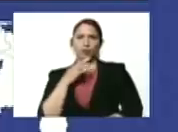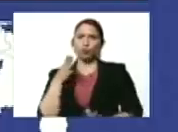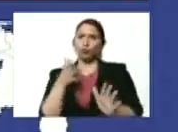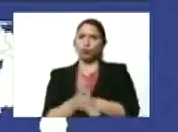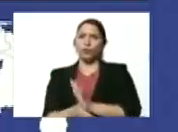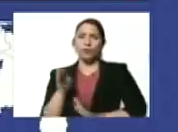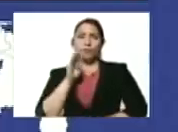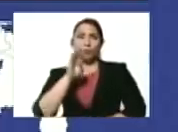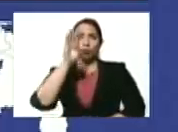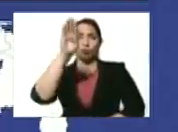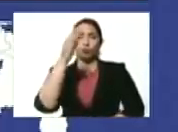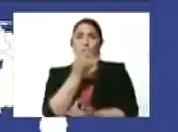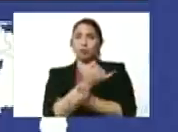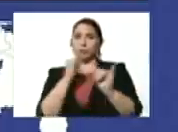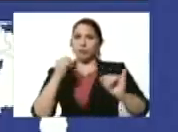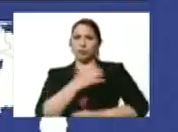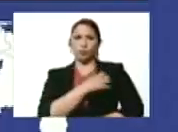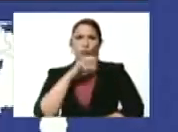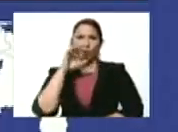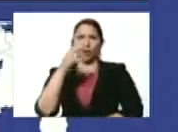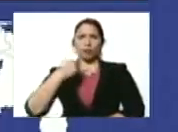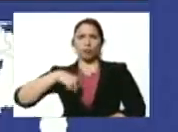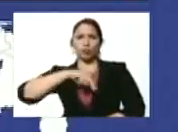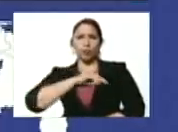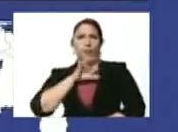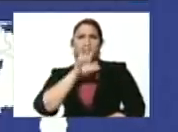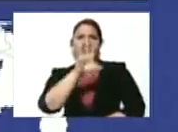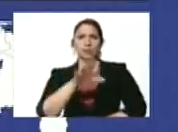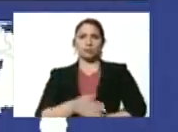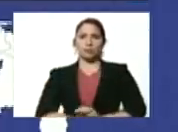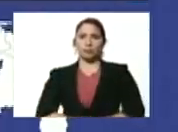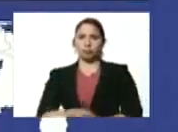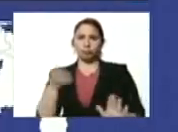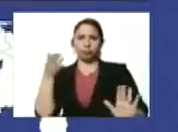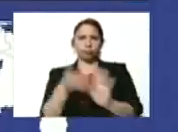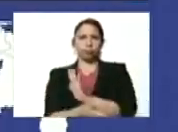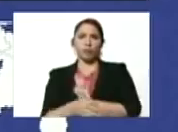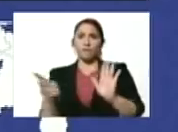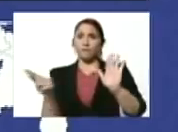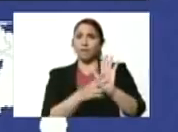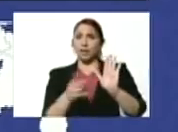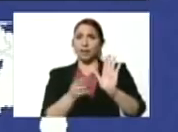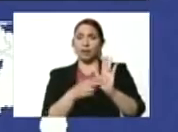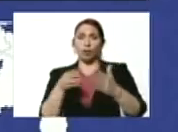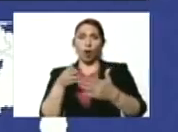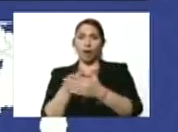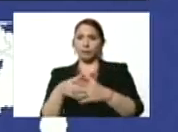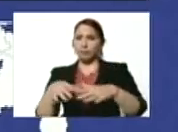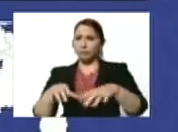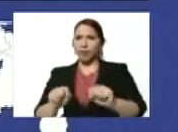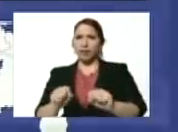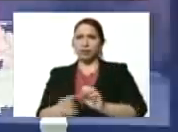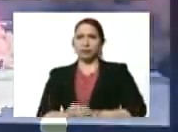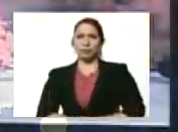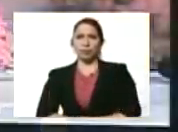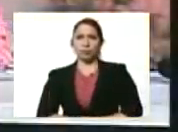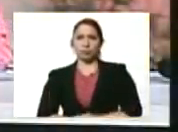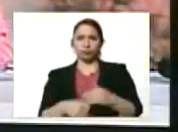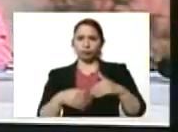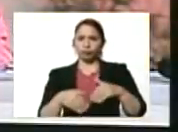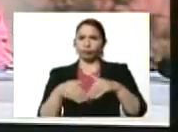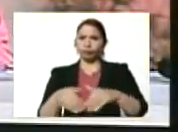futuro independiente, soberano de nuestra patria, de lo que es el verdadero antiimperialismo consecuente,